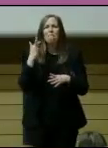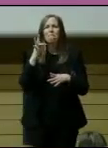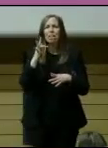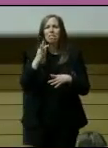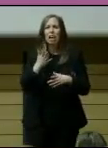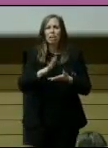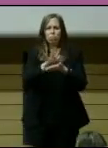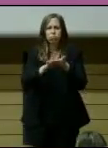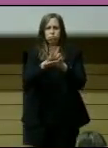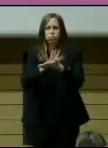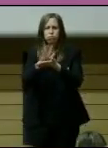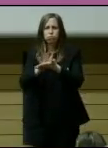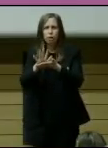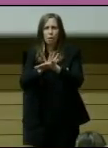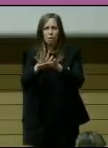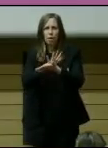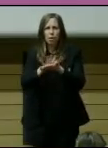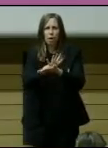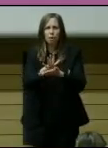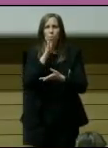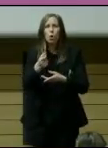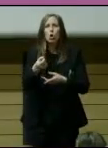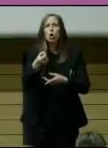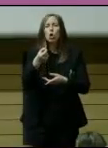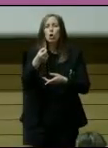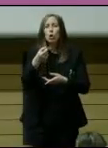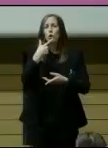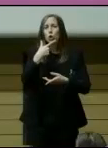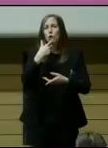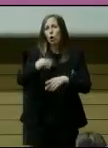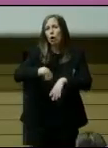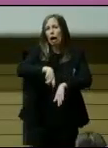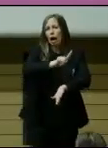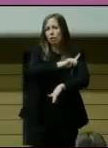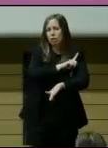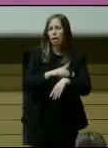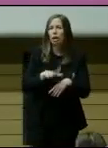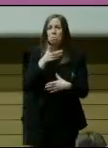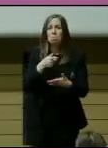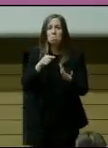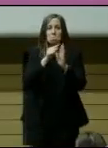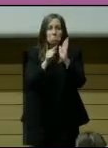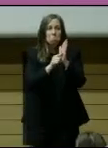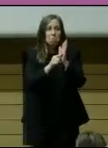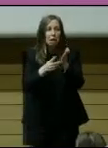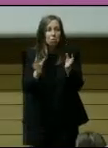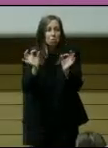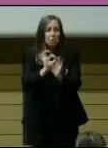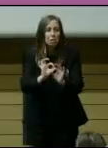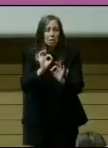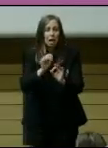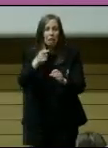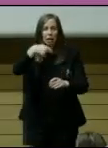¿Por qué hemos hablado tanto del fentanilo como droga de abuso en una sustancia que no tenemos ningún indicador que nos diga que